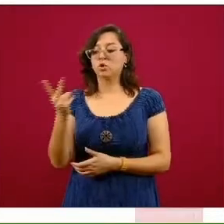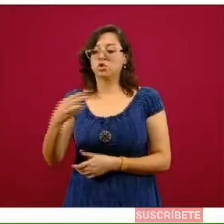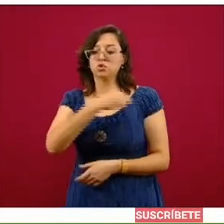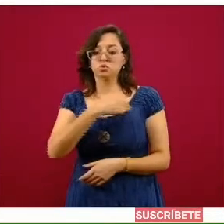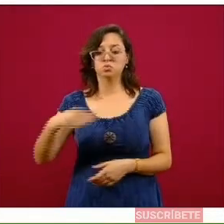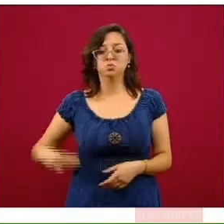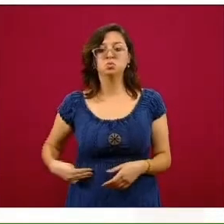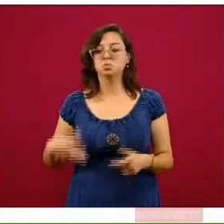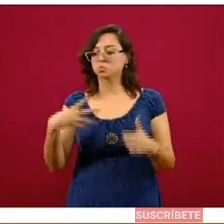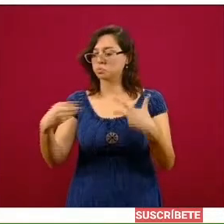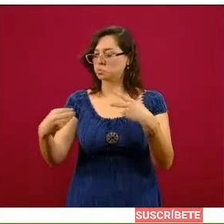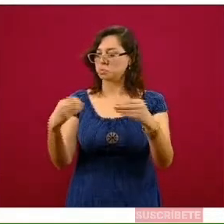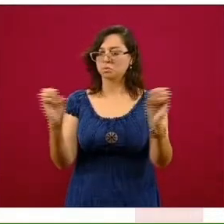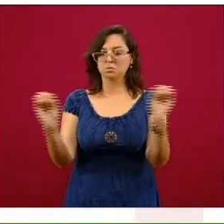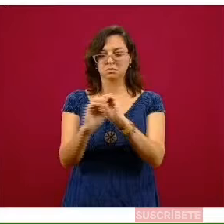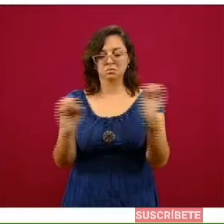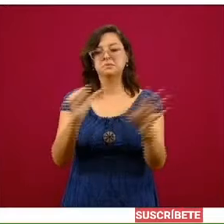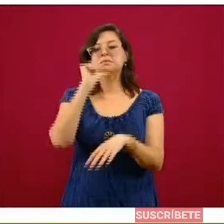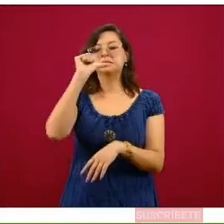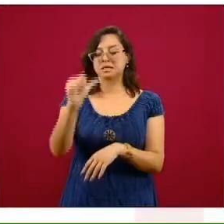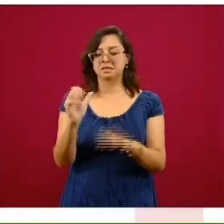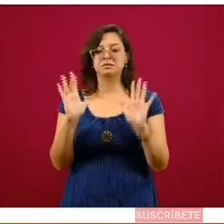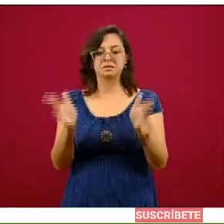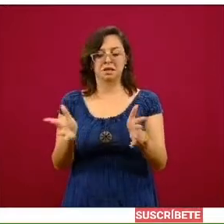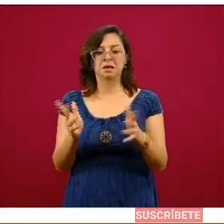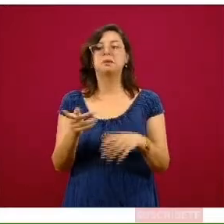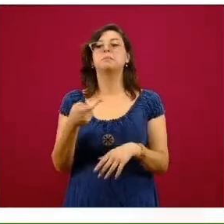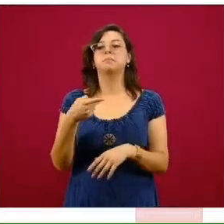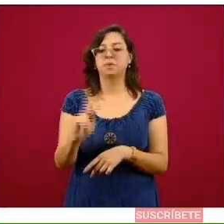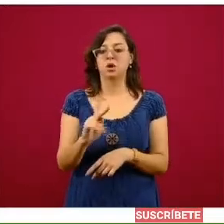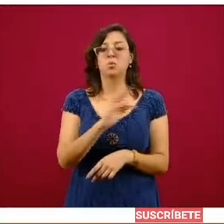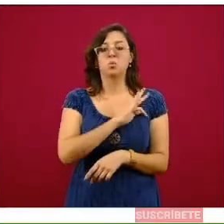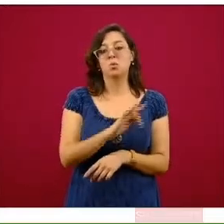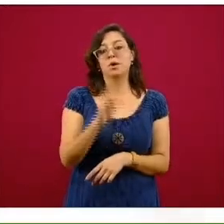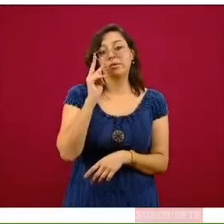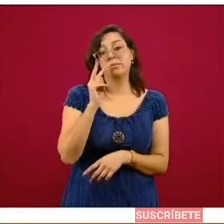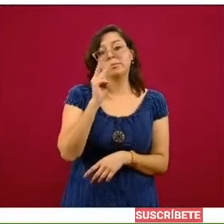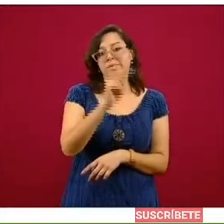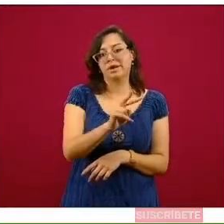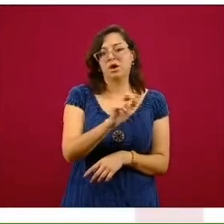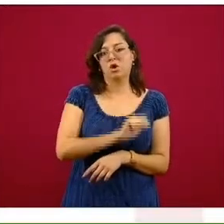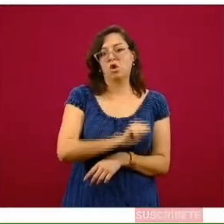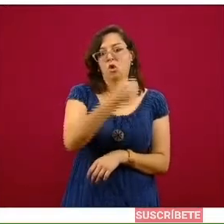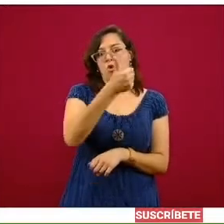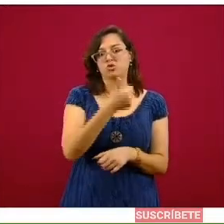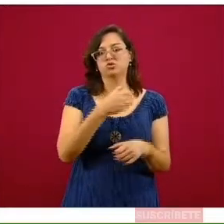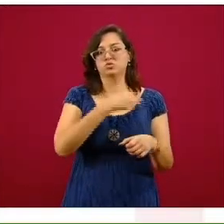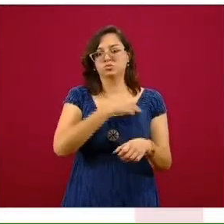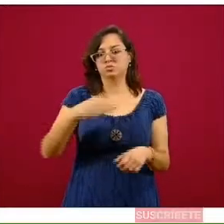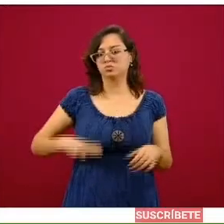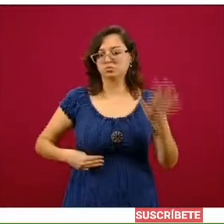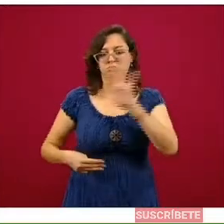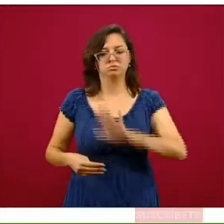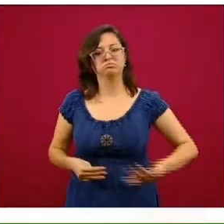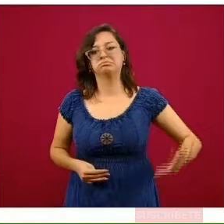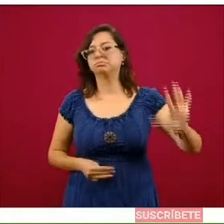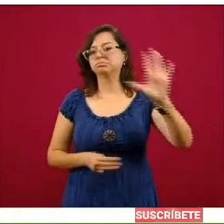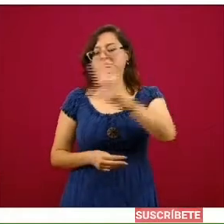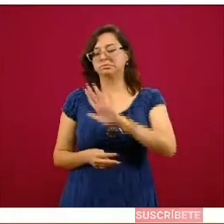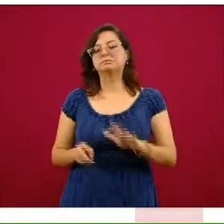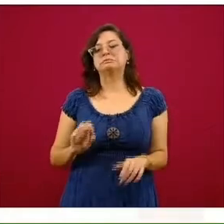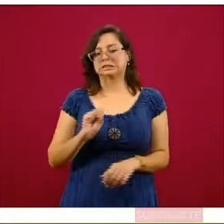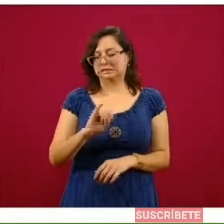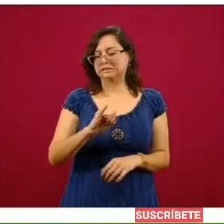ya no tienen una transmisión como tal, pero también vemos una distribución en prácticamente toda la entidad